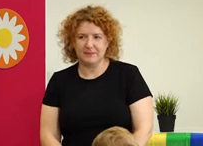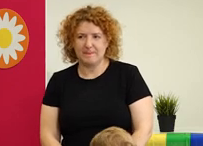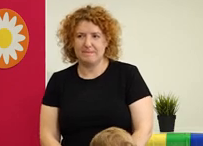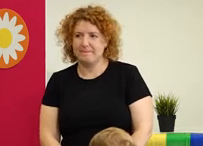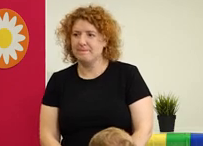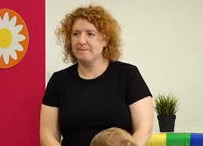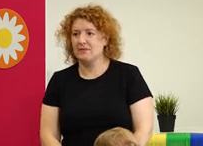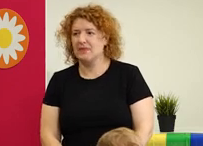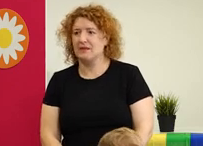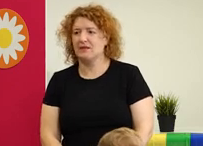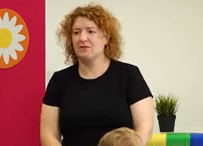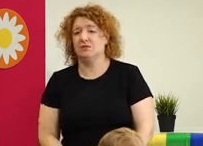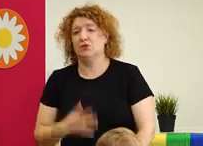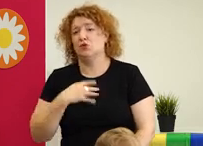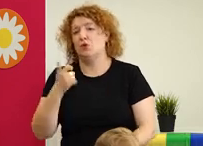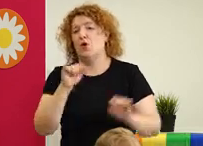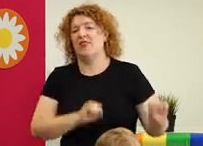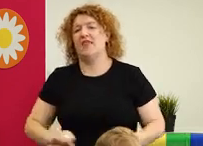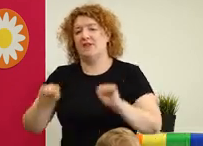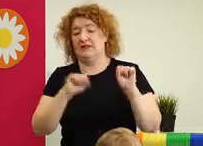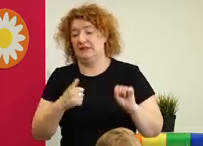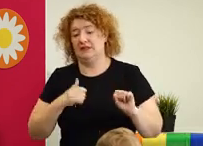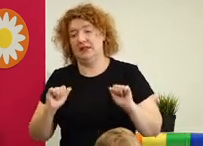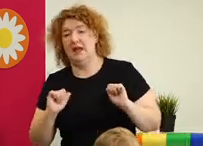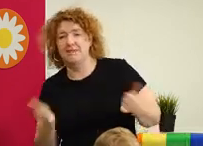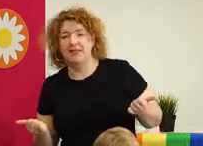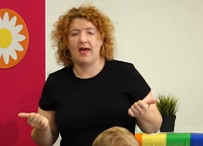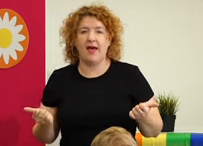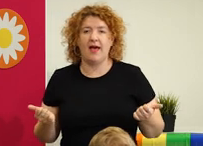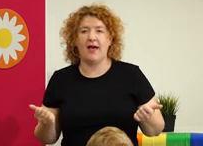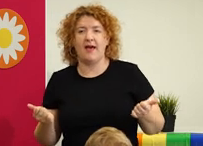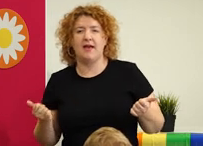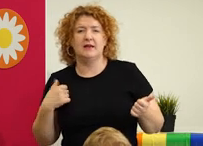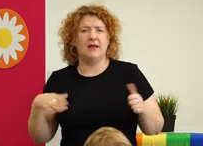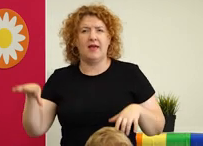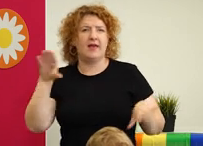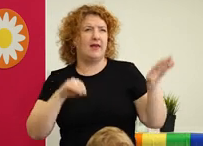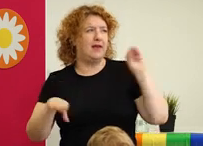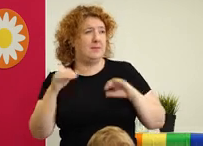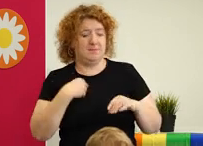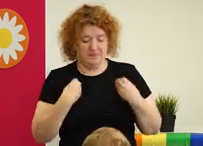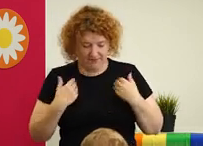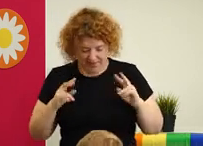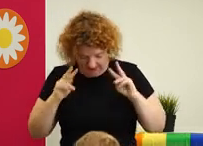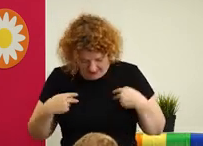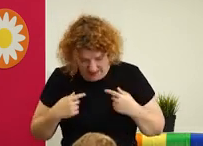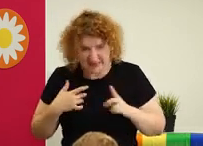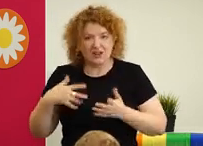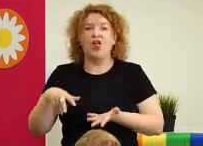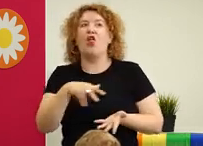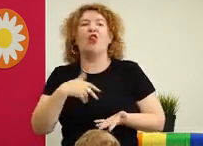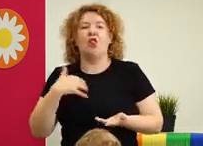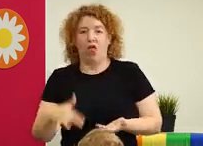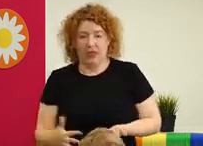Diciendo un poco todo esto, creo que yo desde 3 años, cuando empecé un poco a entender todo en mi vida y situarme un poco,